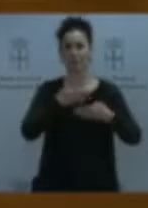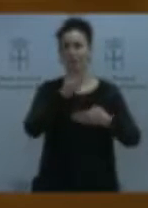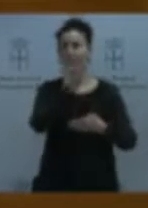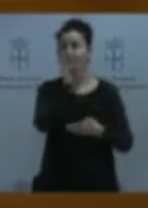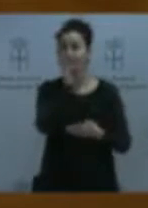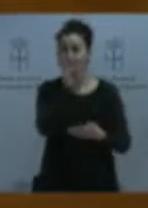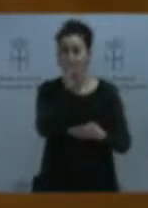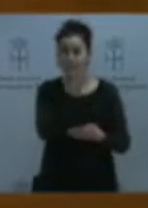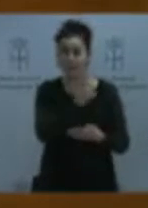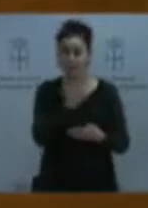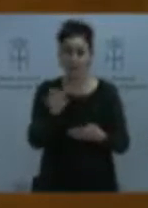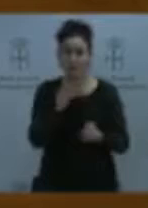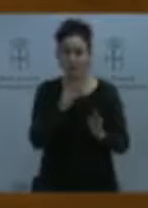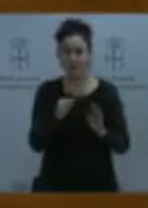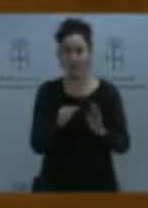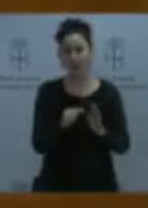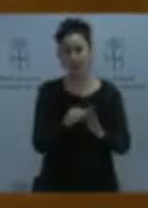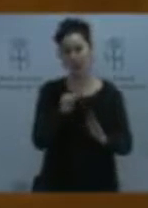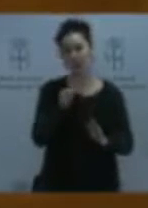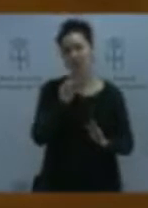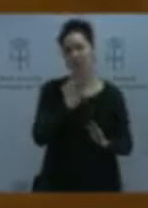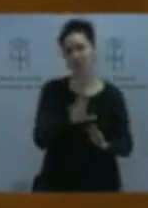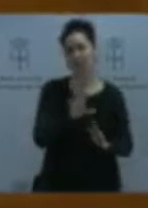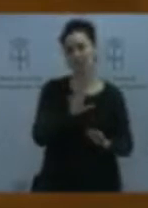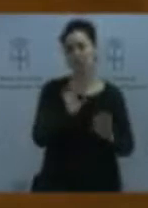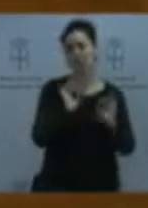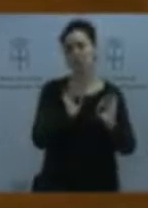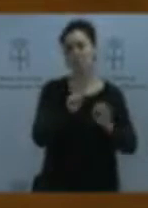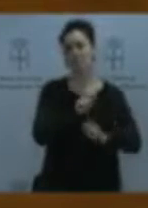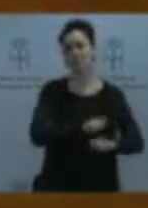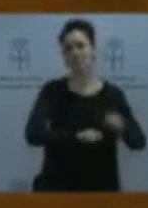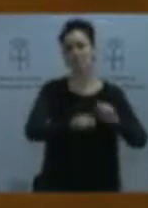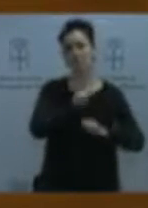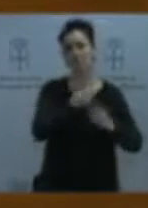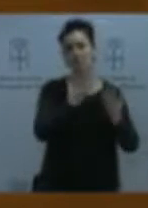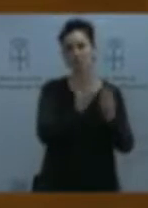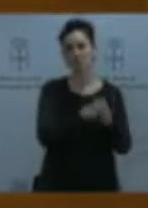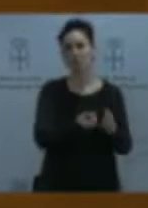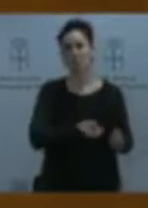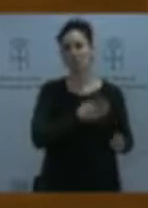plataforma correspondiente junto al sindicato Comisiones Obreras y,